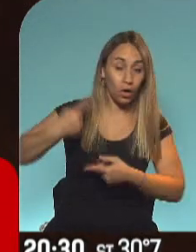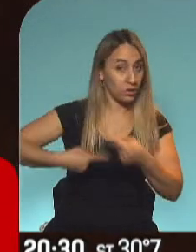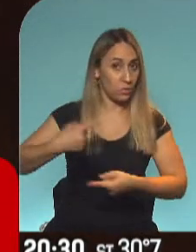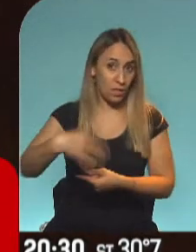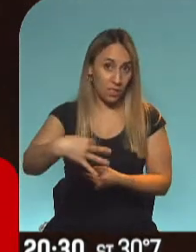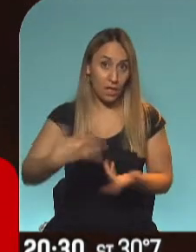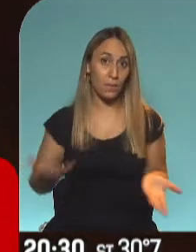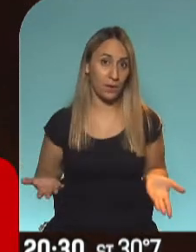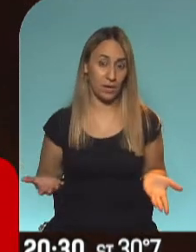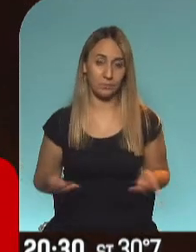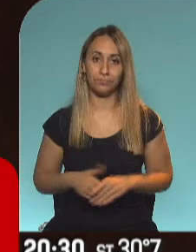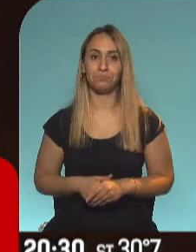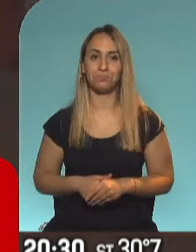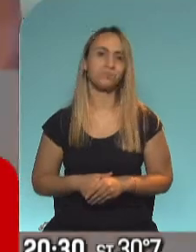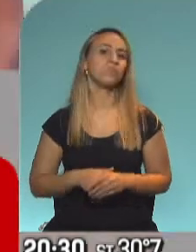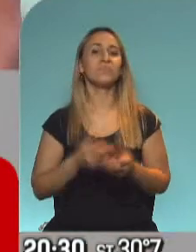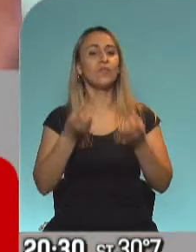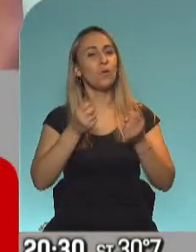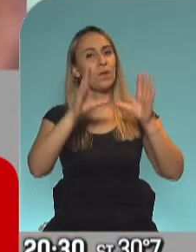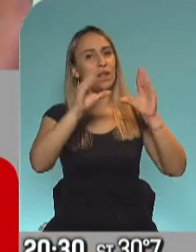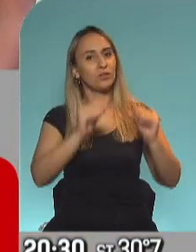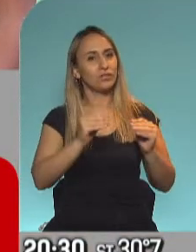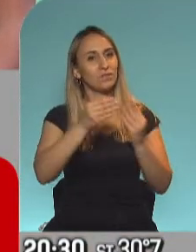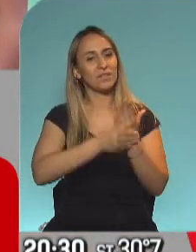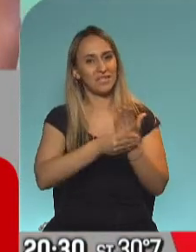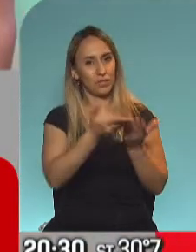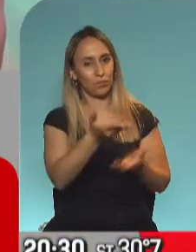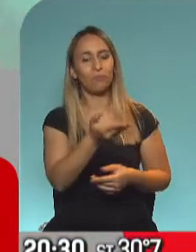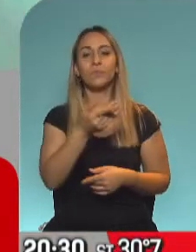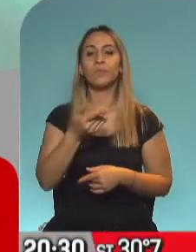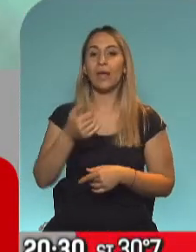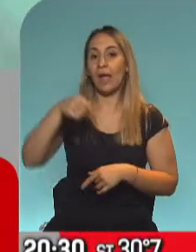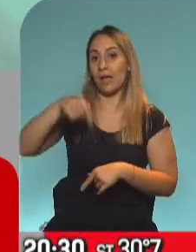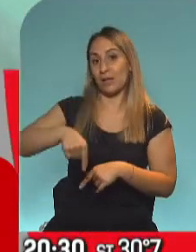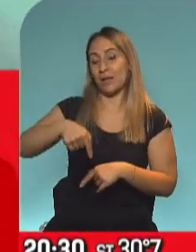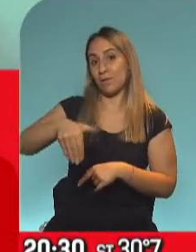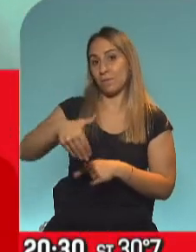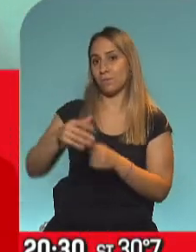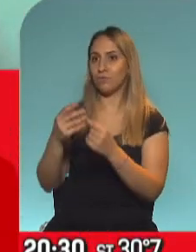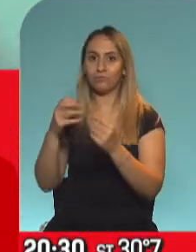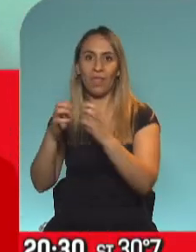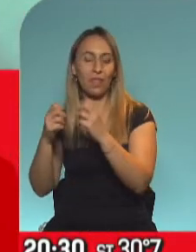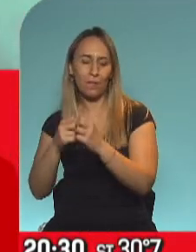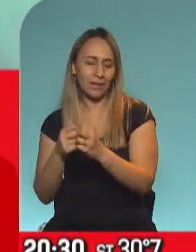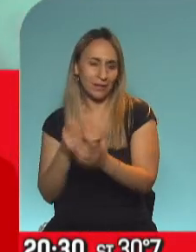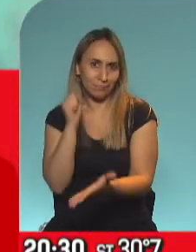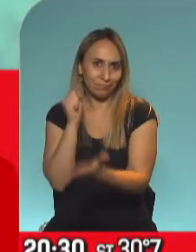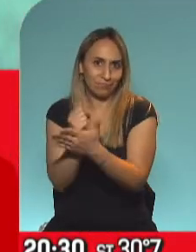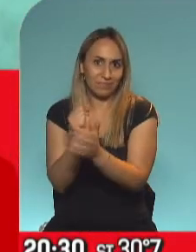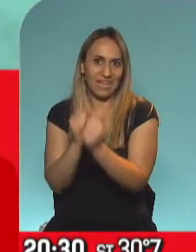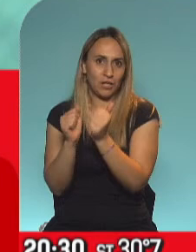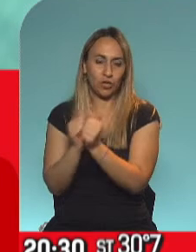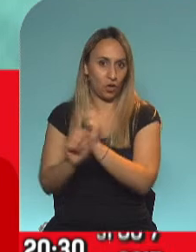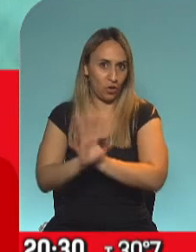estemos donde estemos. Ministro, buenas noches. Estamos en la antesala de un debate histórico que era el tema que iba a ser tal vez el pilar